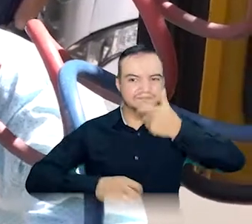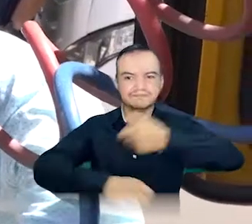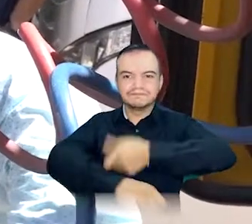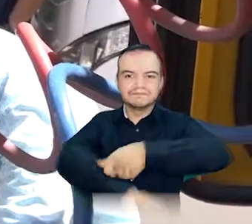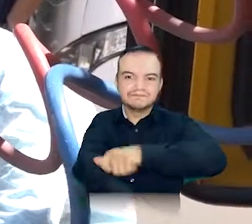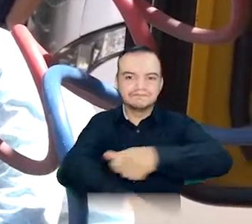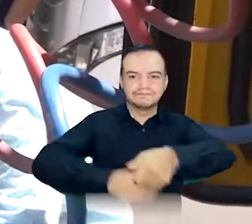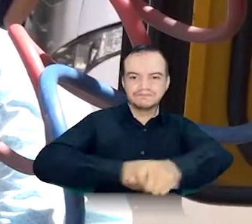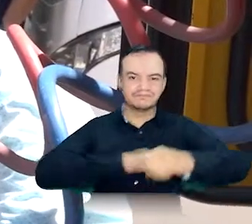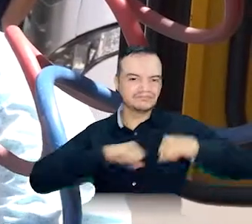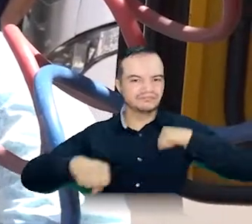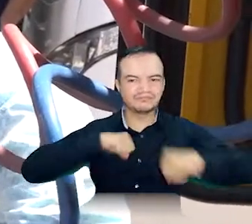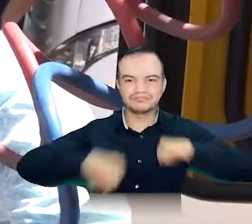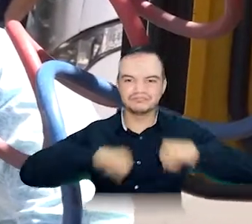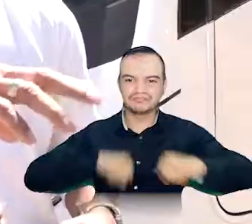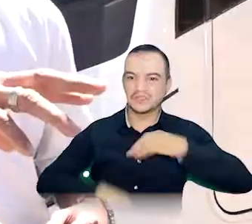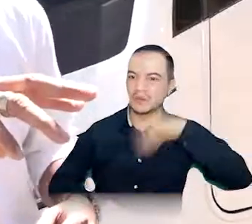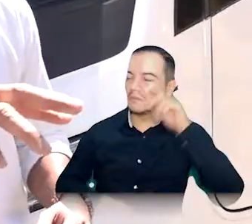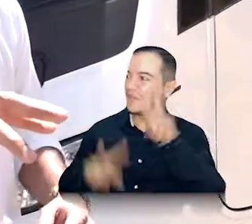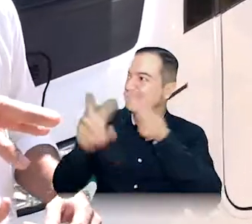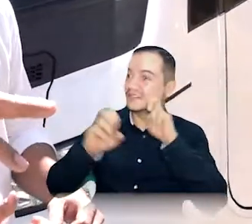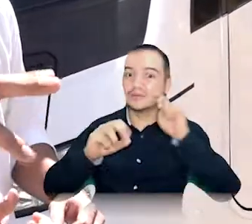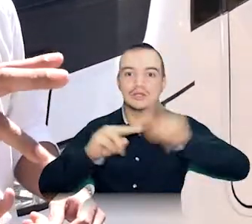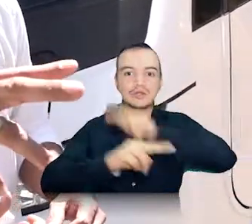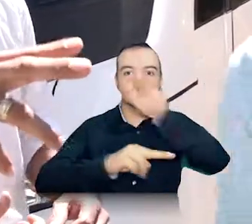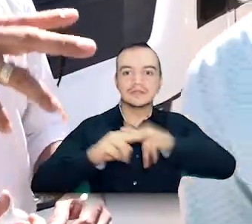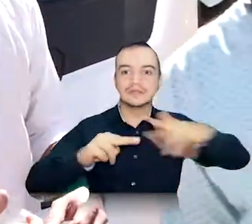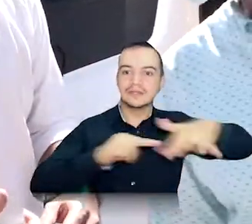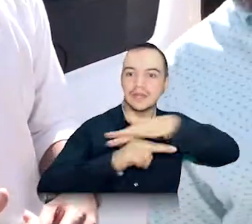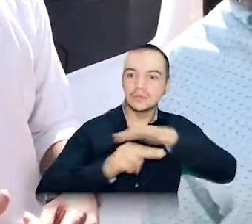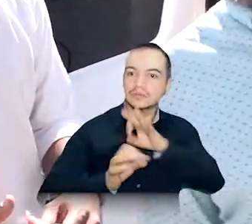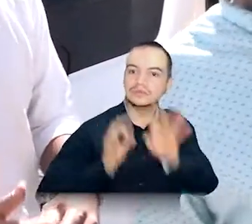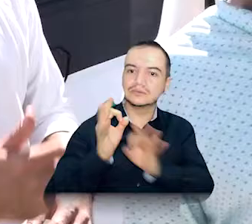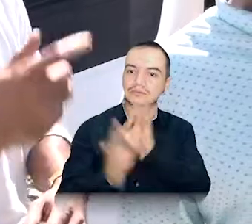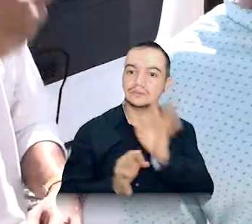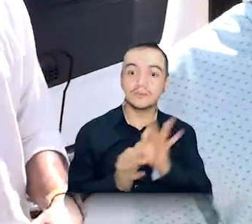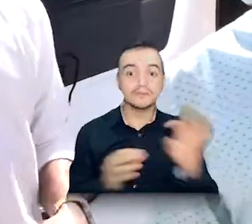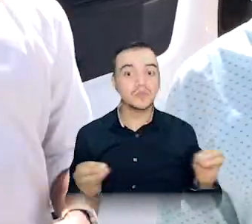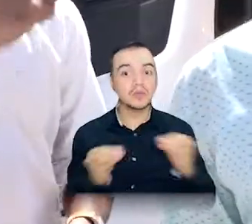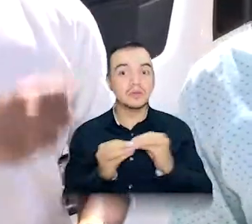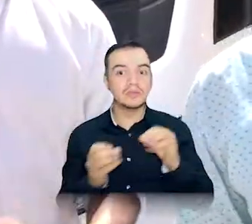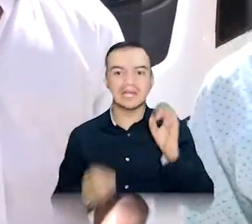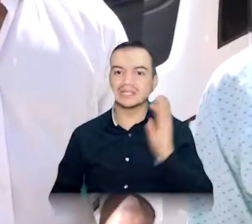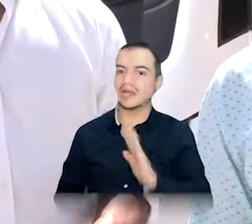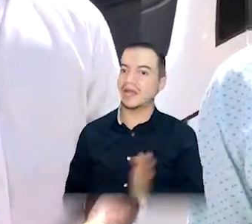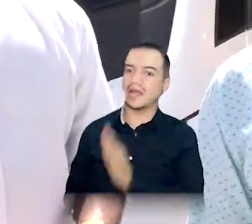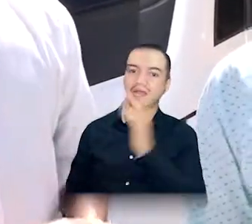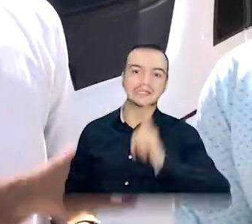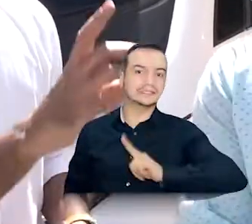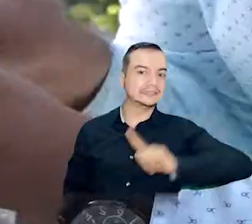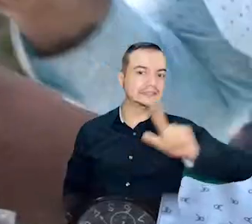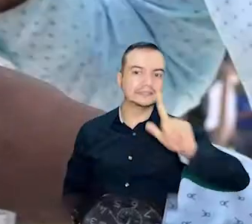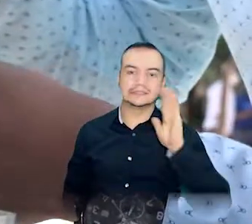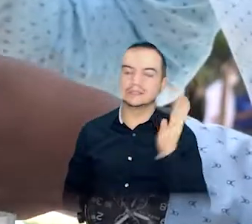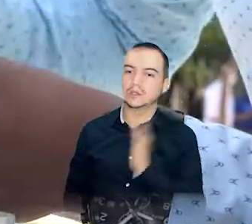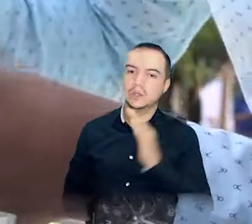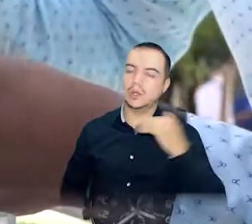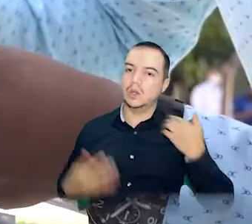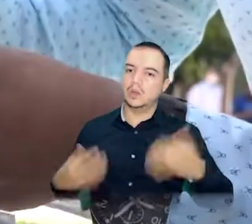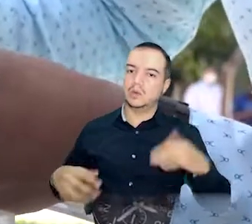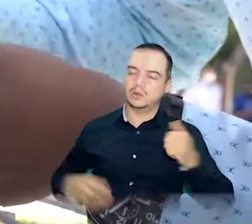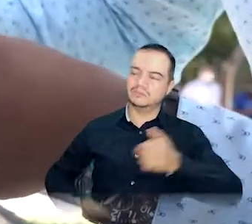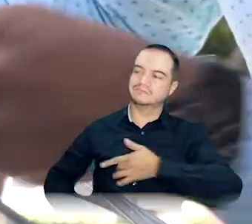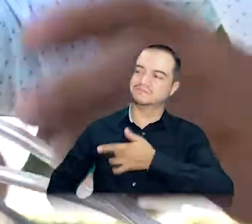ganas, sobre todo enfocado en lo sostenible, en lo responsable, y con ese liderazgo que el rector